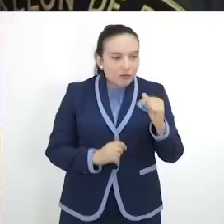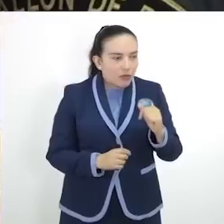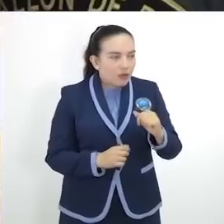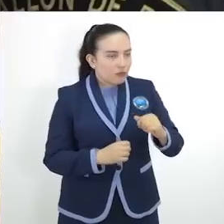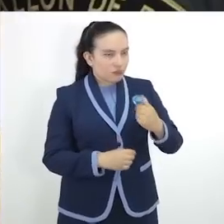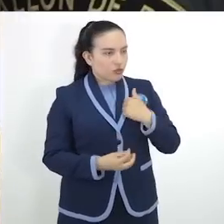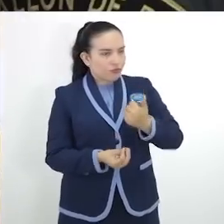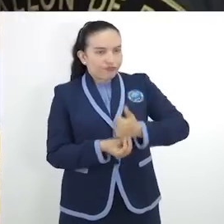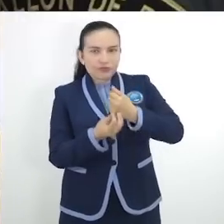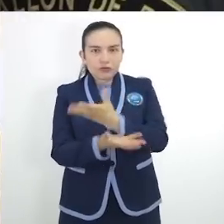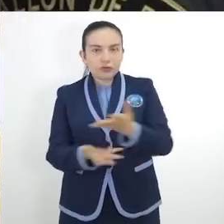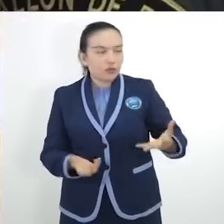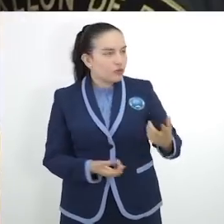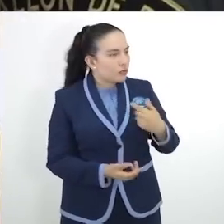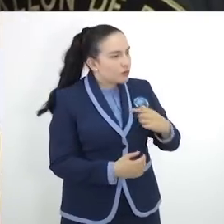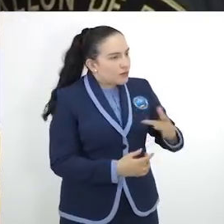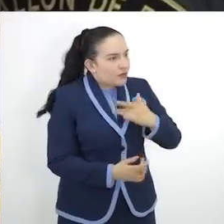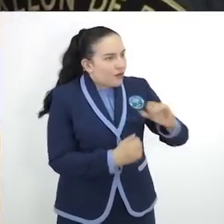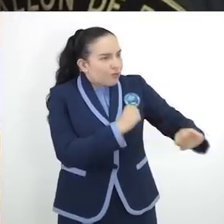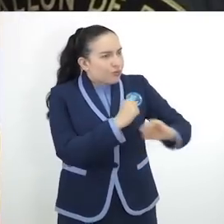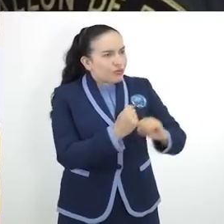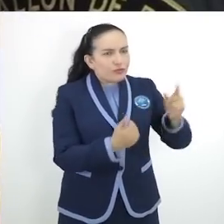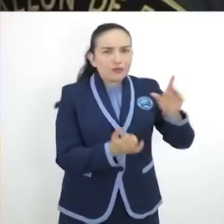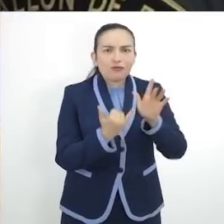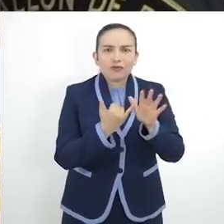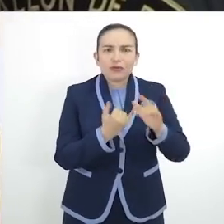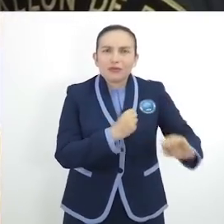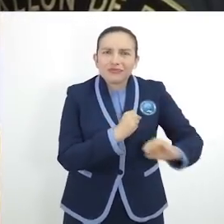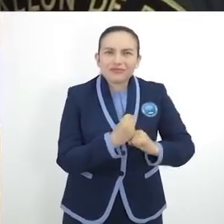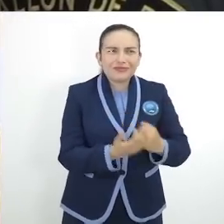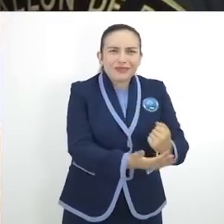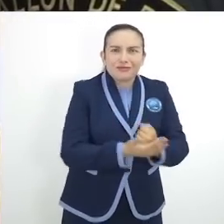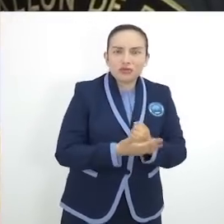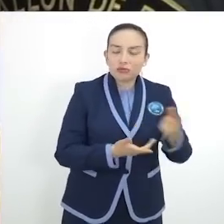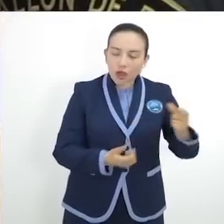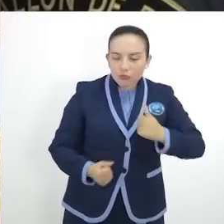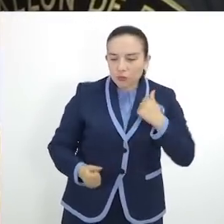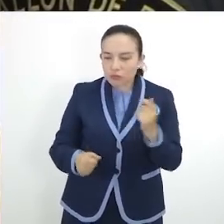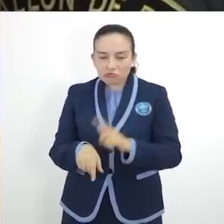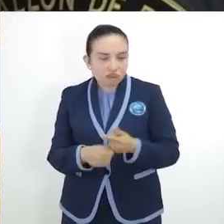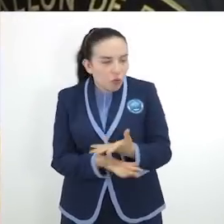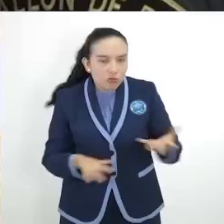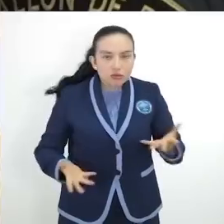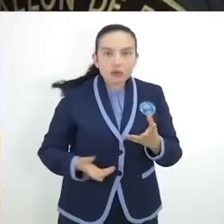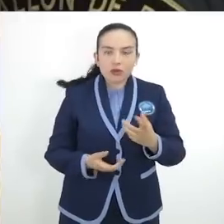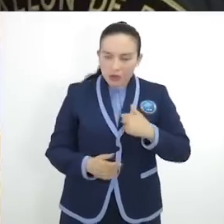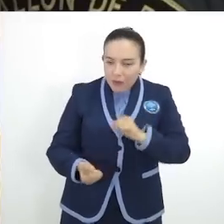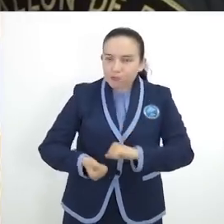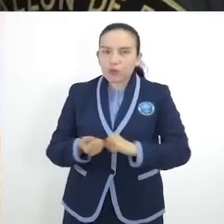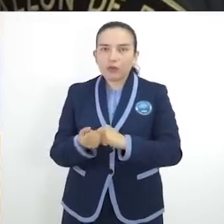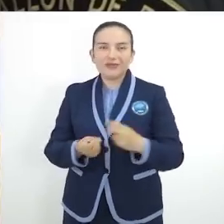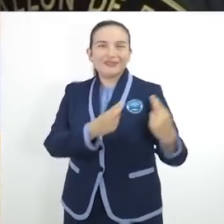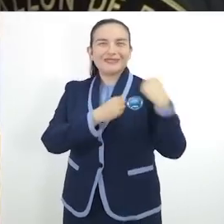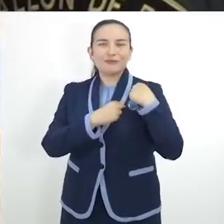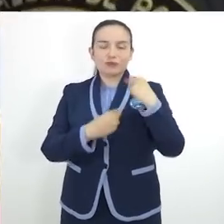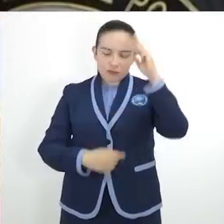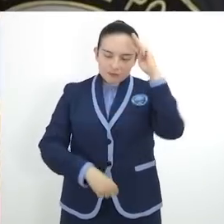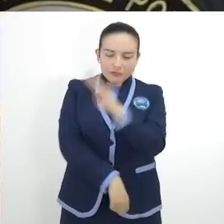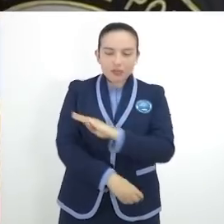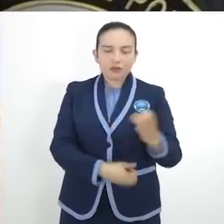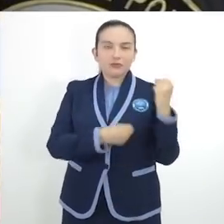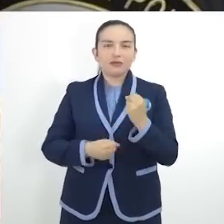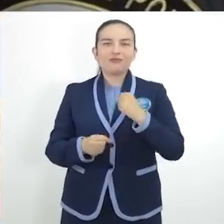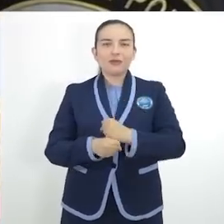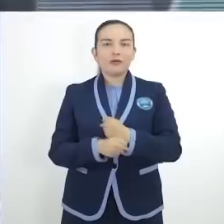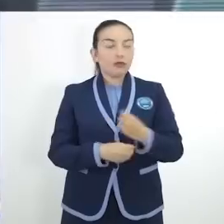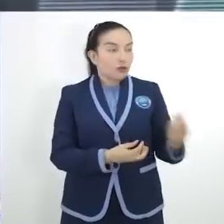seguro de personas como ustedes, quienes aprovechando los recursos disponibles respaldan el cumplimiento de la misión que nos ha